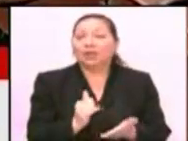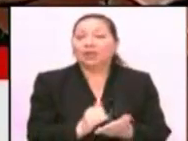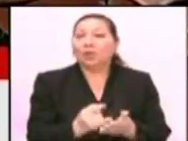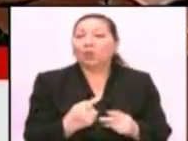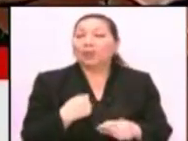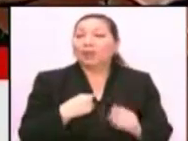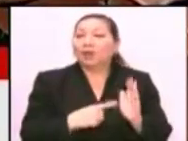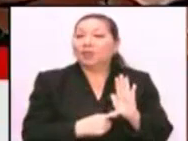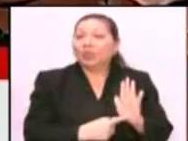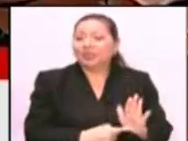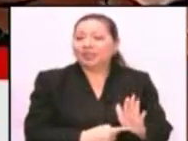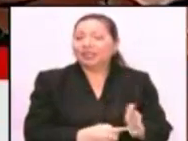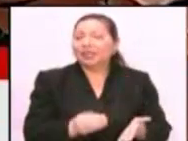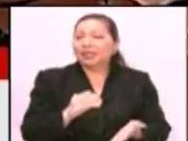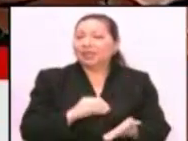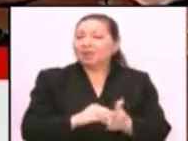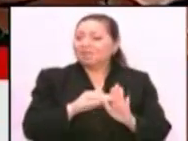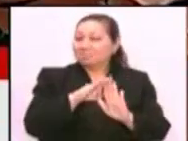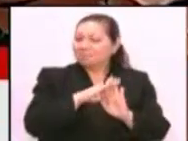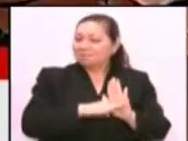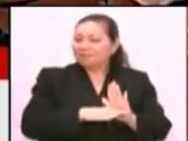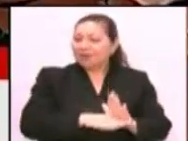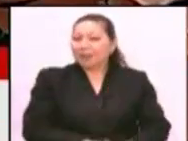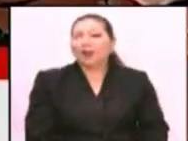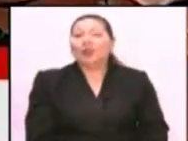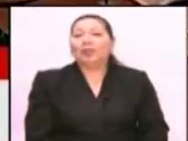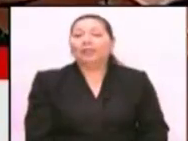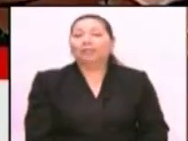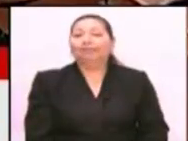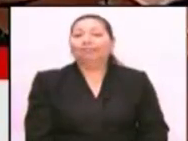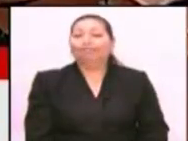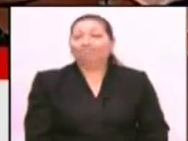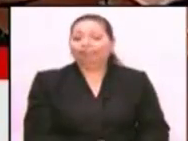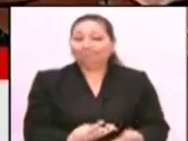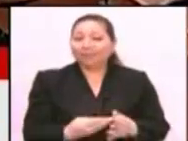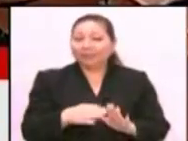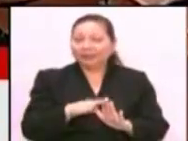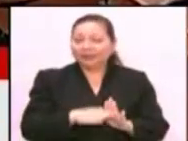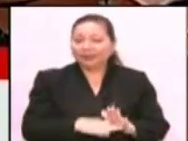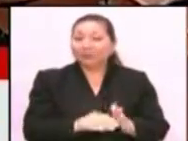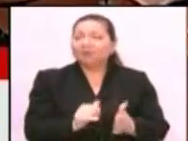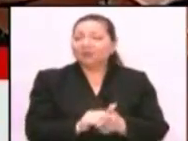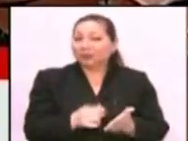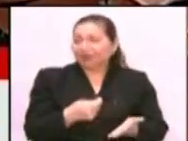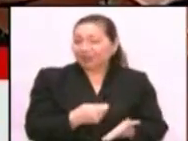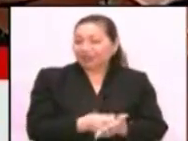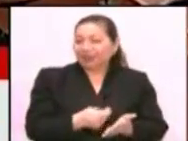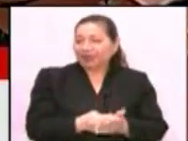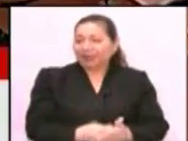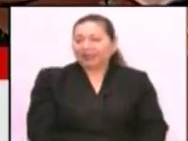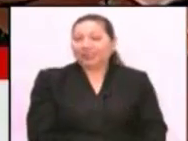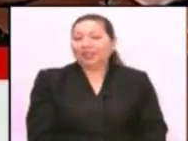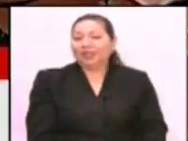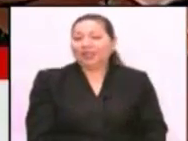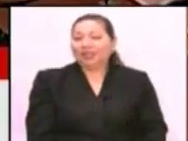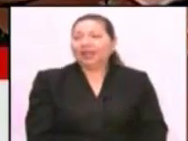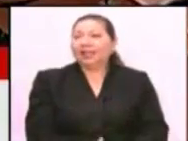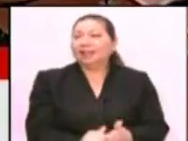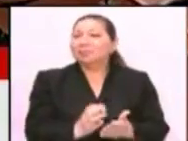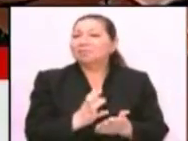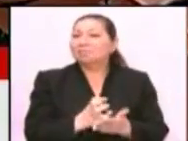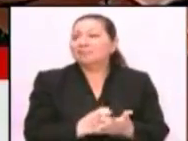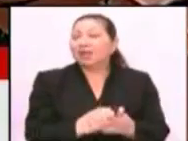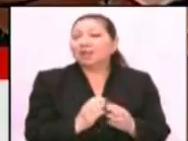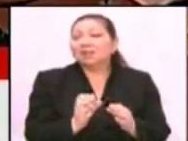cuando me demuestren que la reincidencia bajó, la reincidencia carcelaria bajó. Y voy a pagar en función de esta